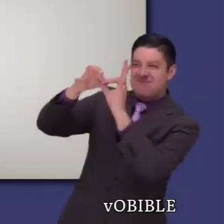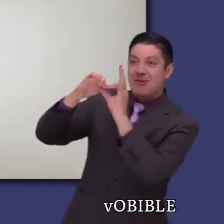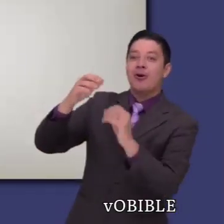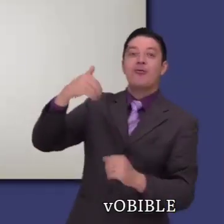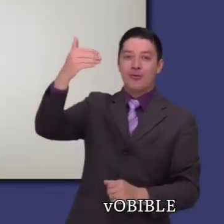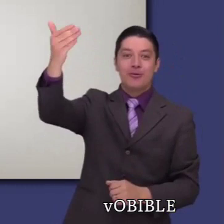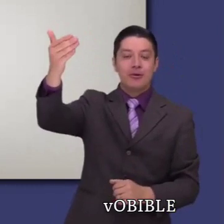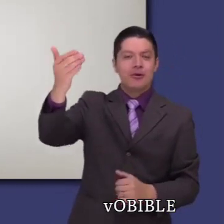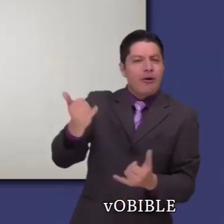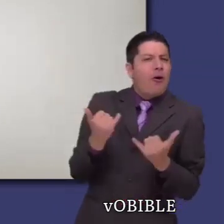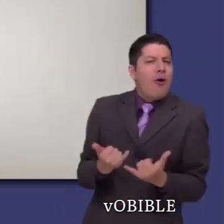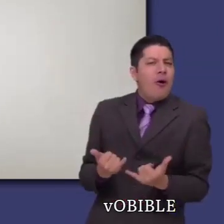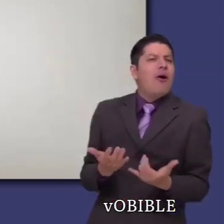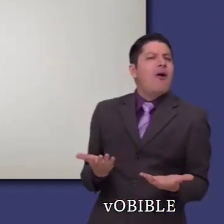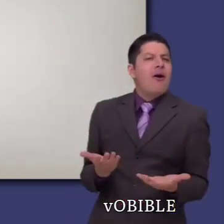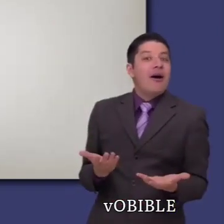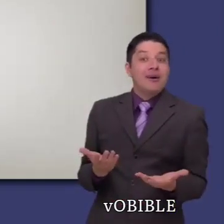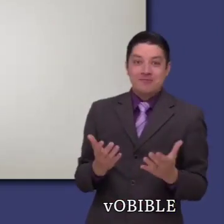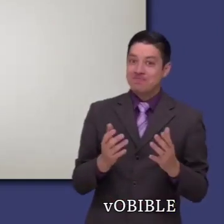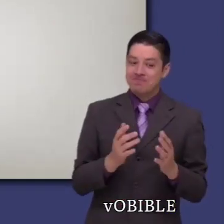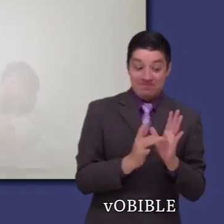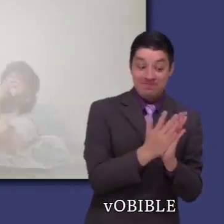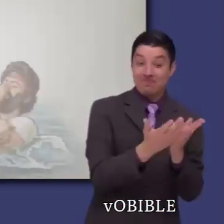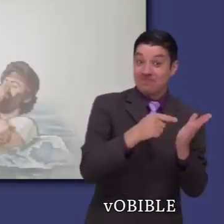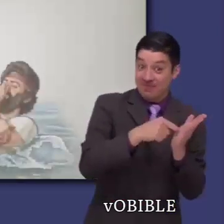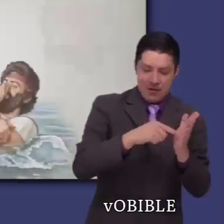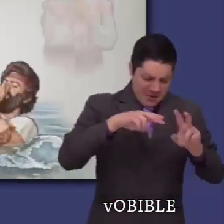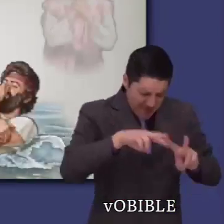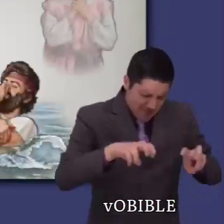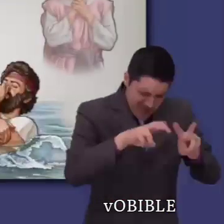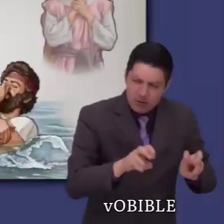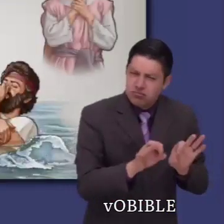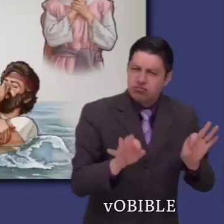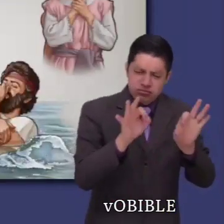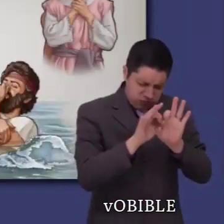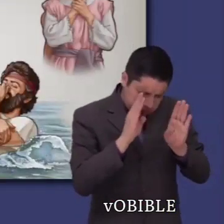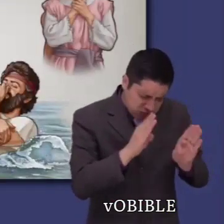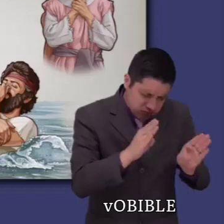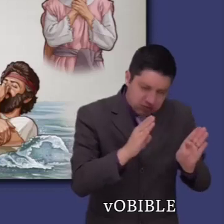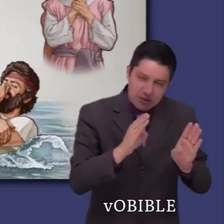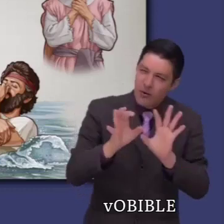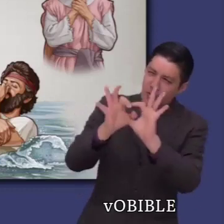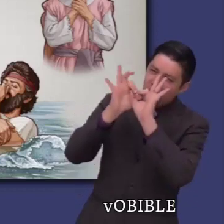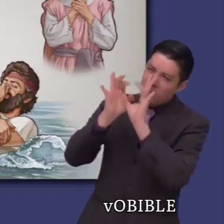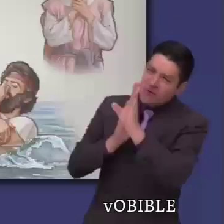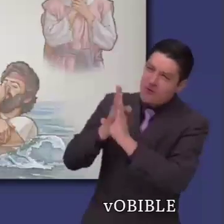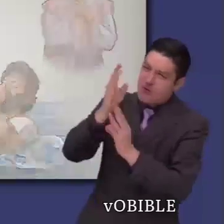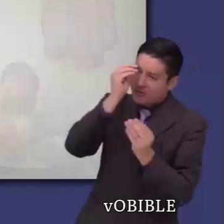tanto, el pueblo de Dios debe obedecer los santos escritos y dedicarse a realizar hechos de devoción a Dios.